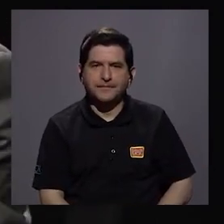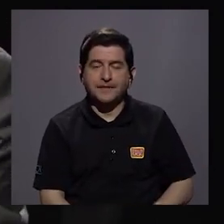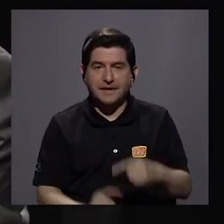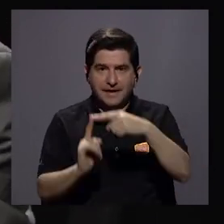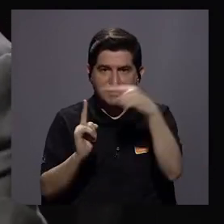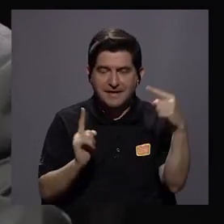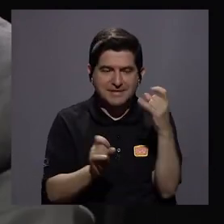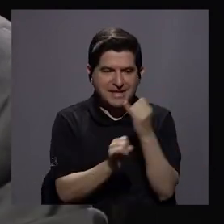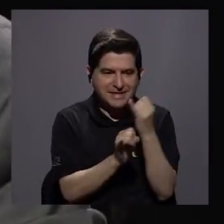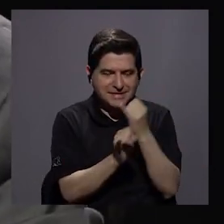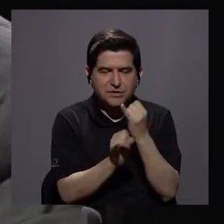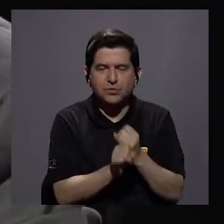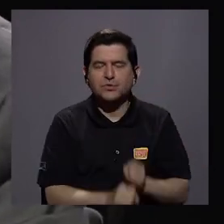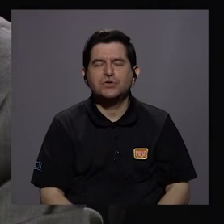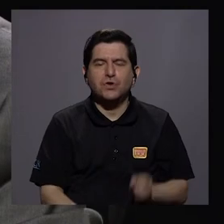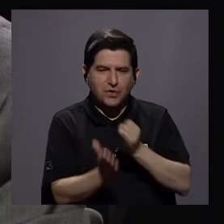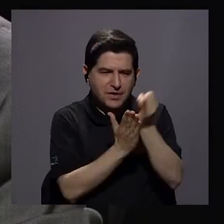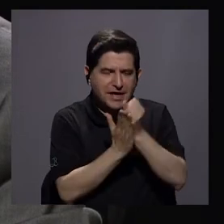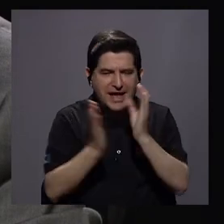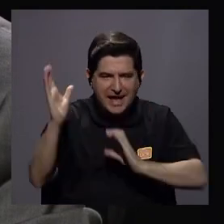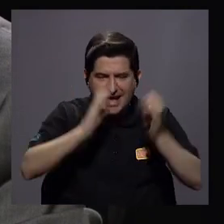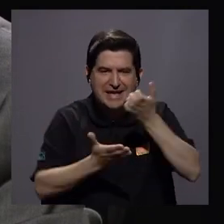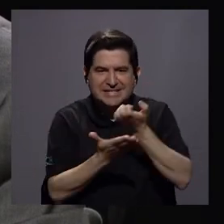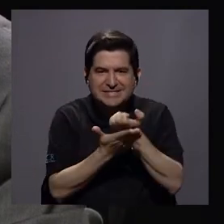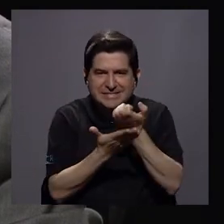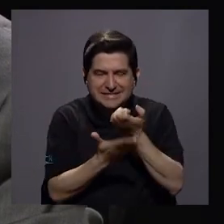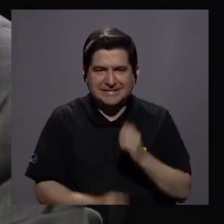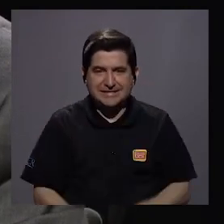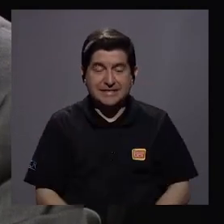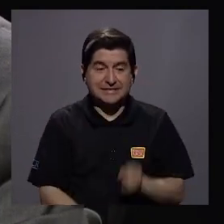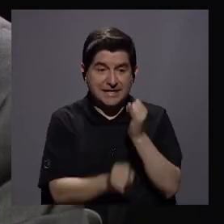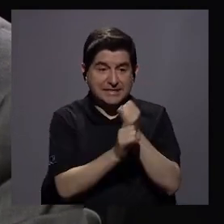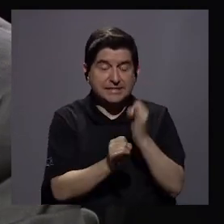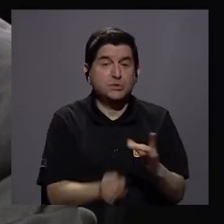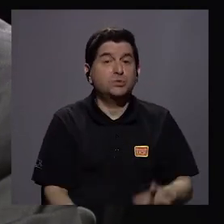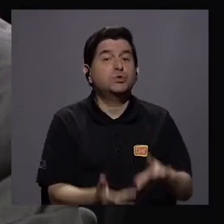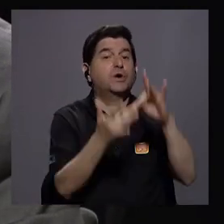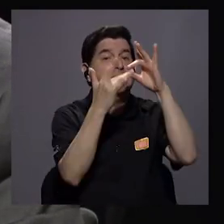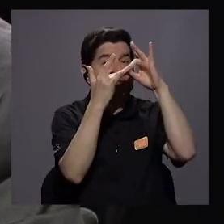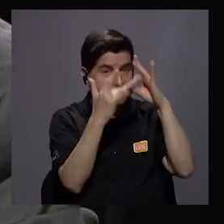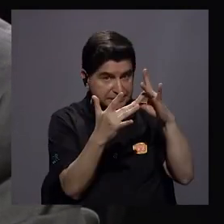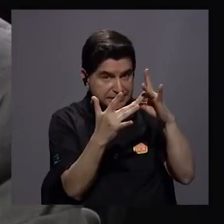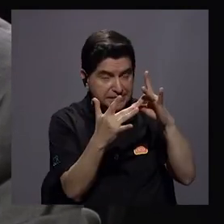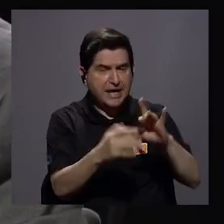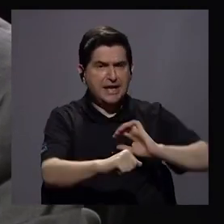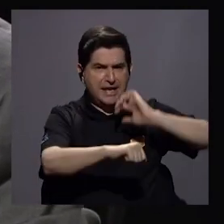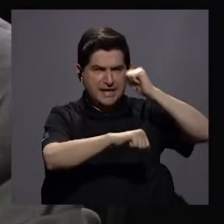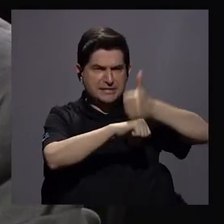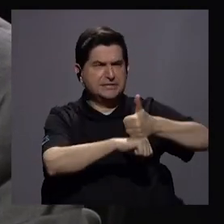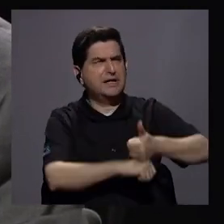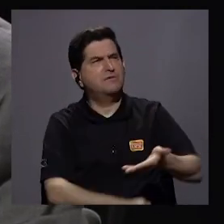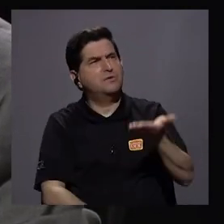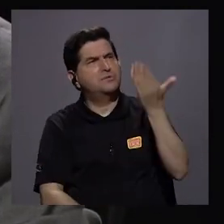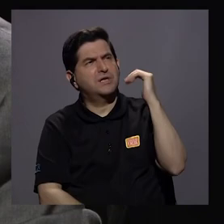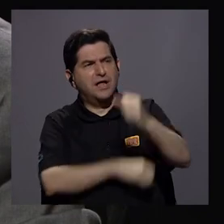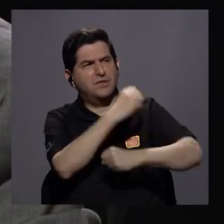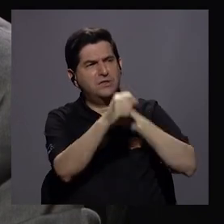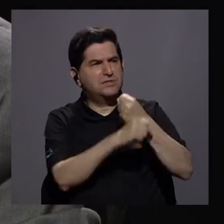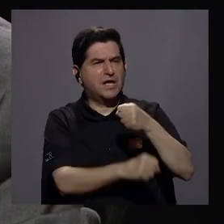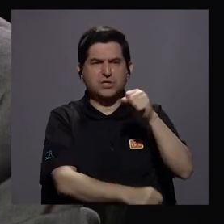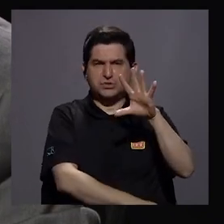desde el Instituto de Investigaciones de Ciencias Económicas, que es un instituto especializado, que fue creado por allá por los años